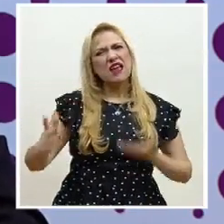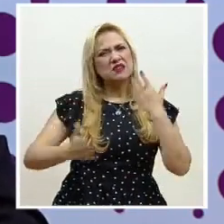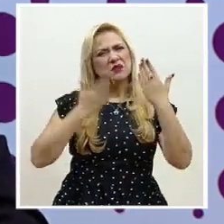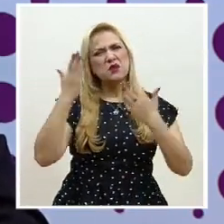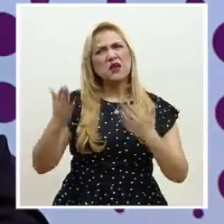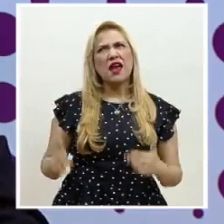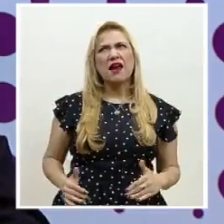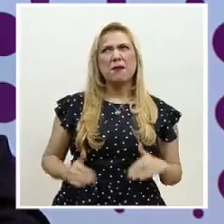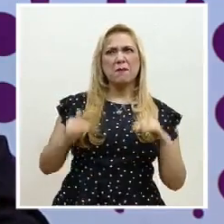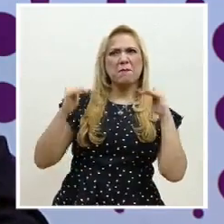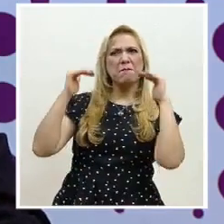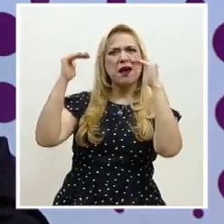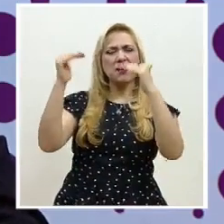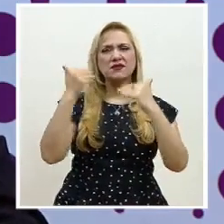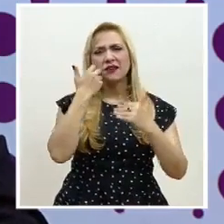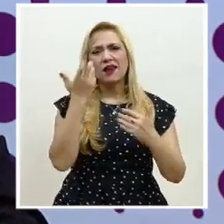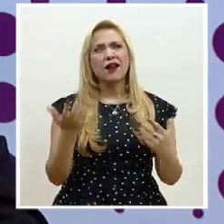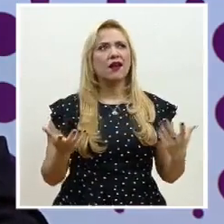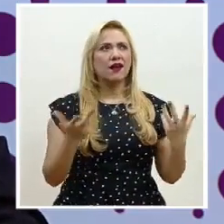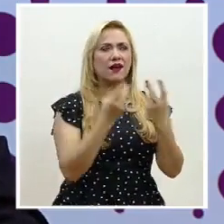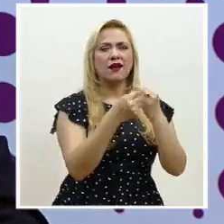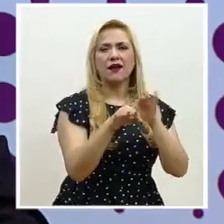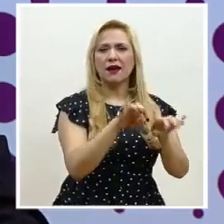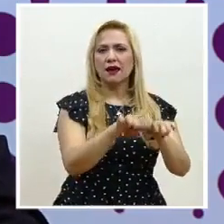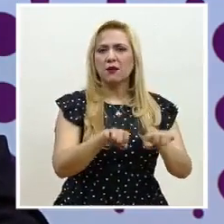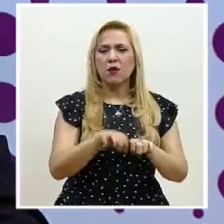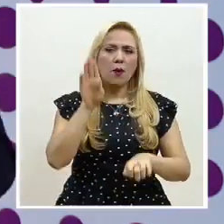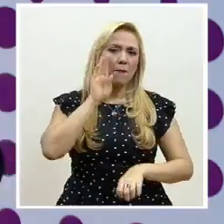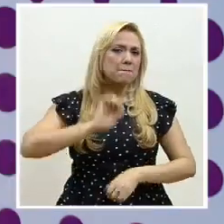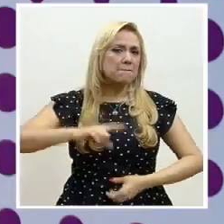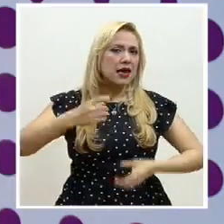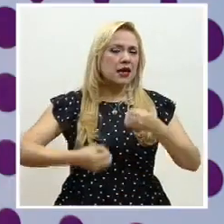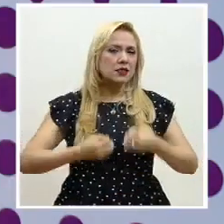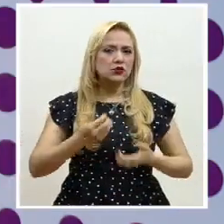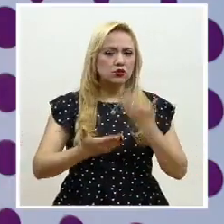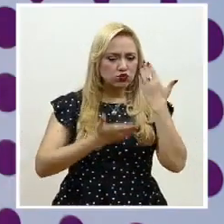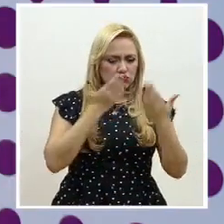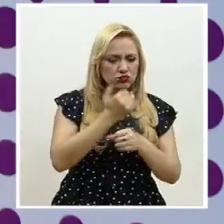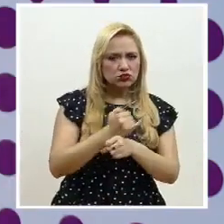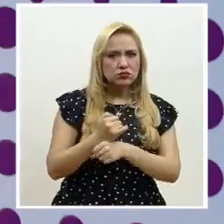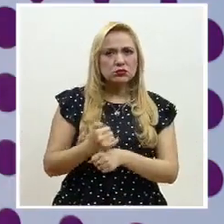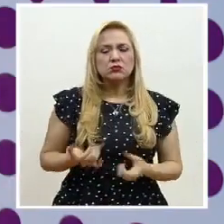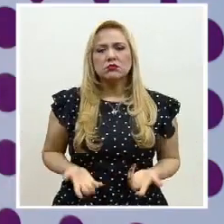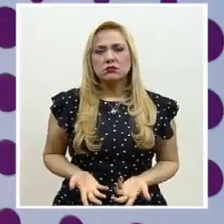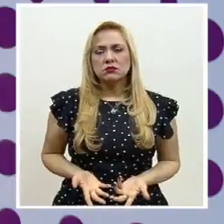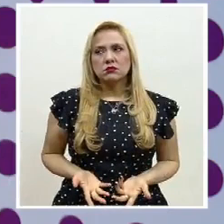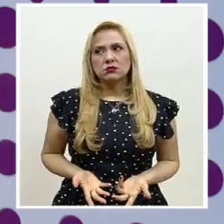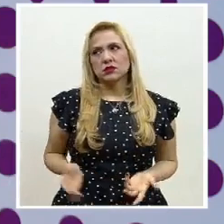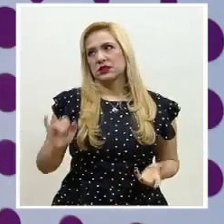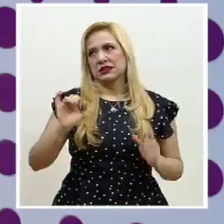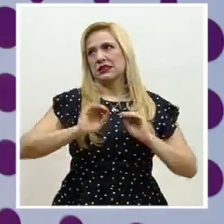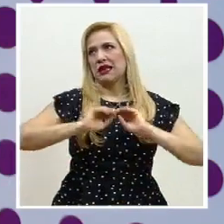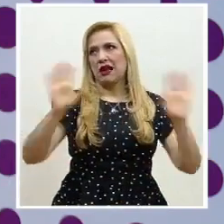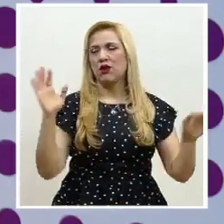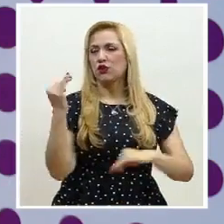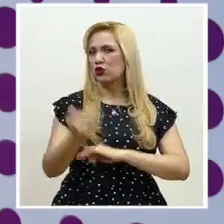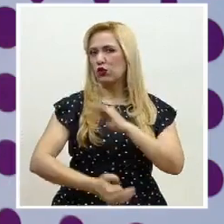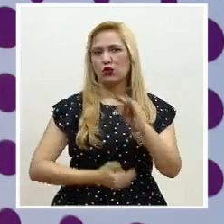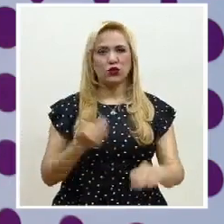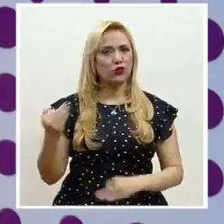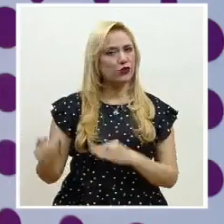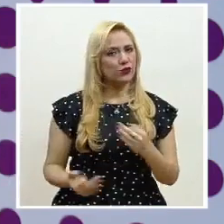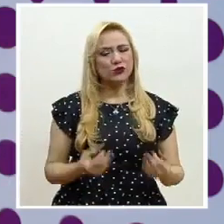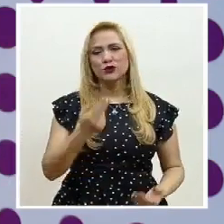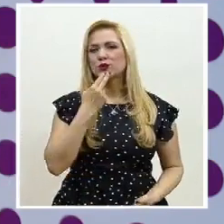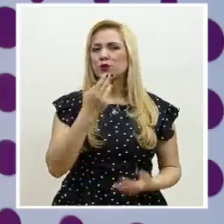quiere ser secretario o secretaria de estudio y cuenta? Gracias, Roberto. Yo creo que sí. Desde luego que todo abona, todo estudio abona, toda